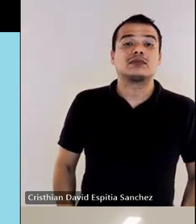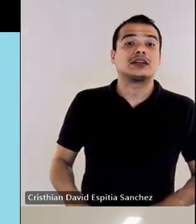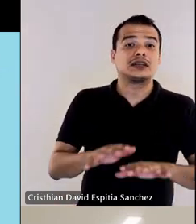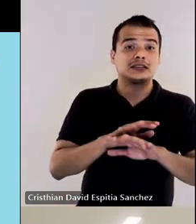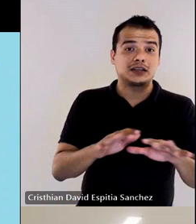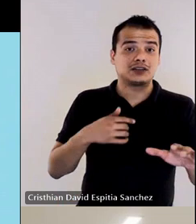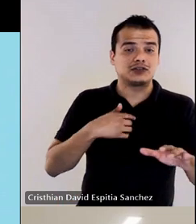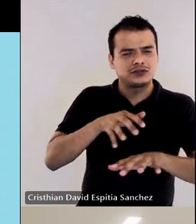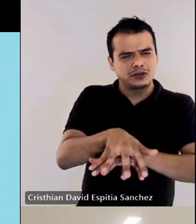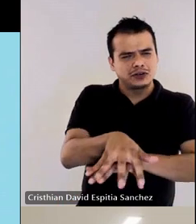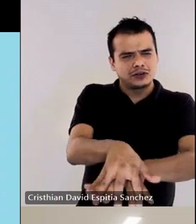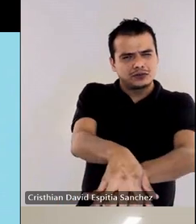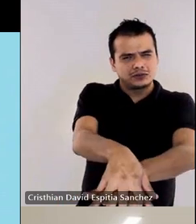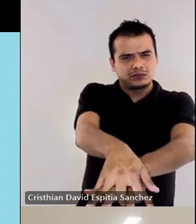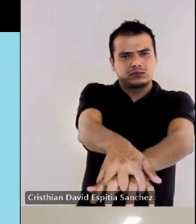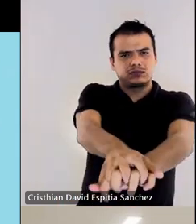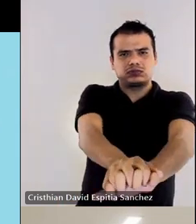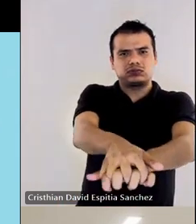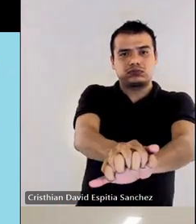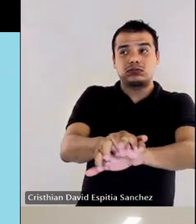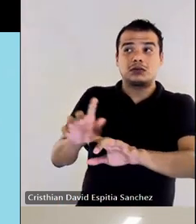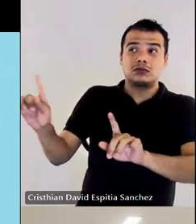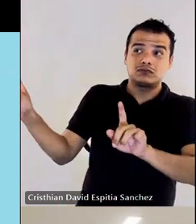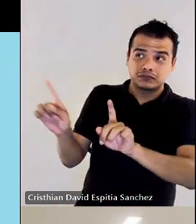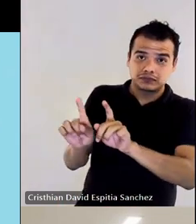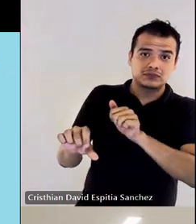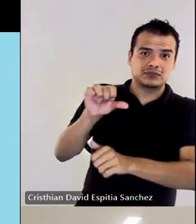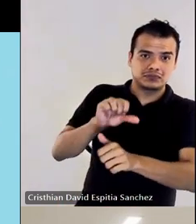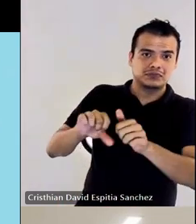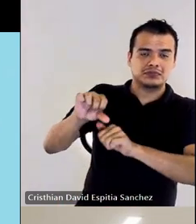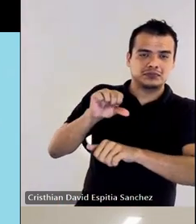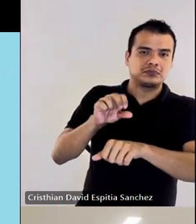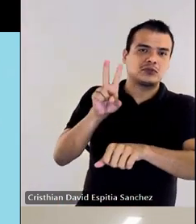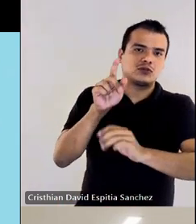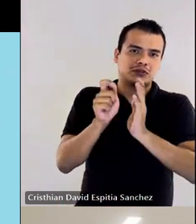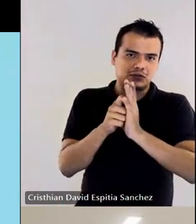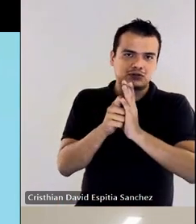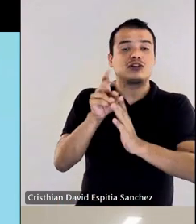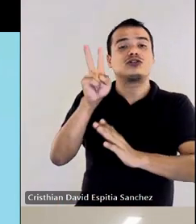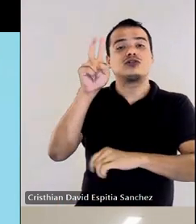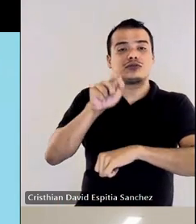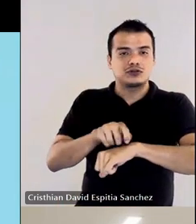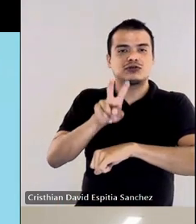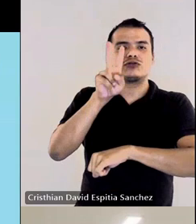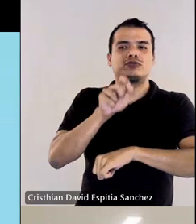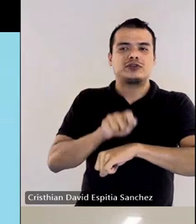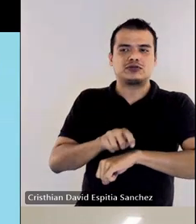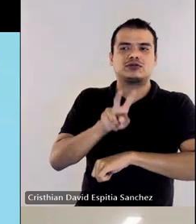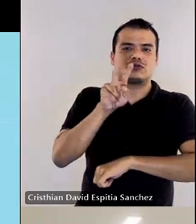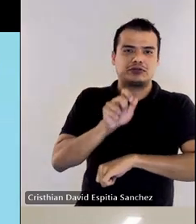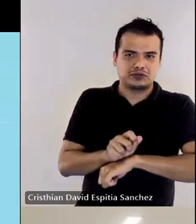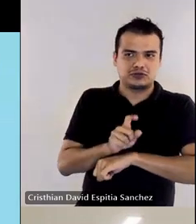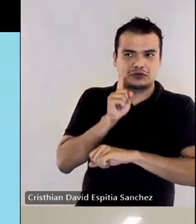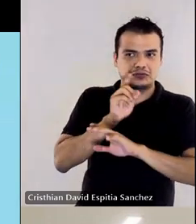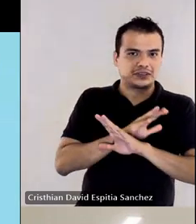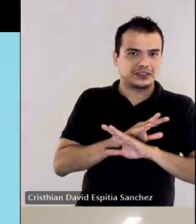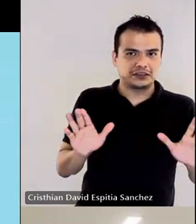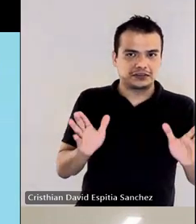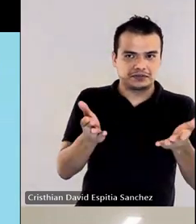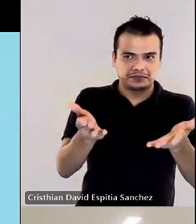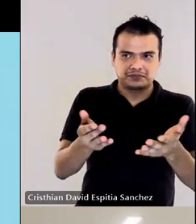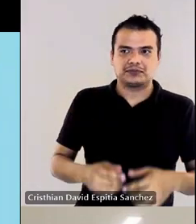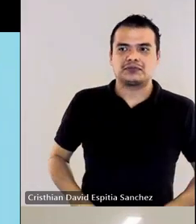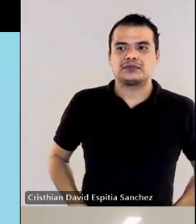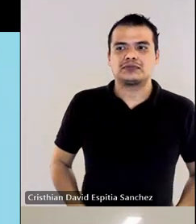minutos, estarían haciéndose el relevo. Y esa aquí básicamente sería compresiones únicamente.